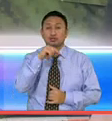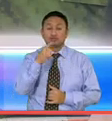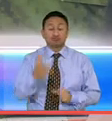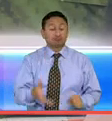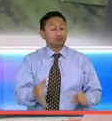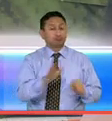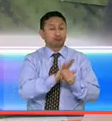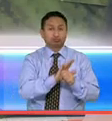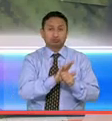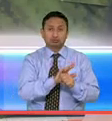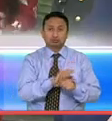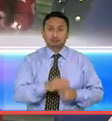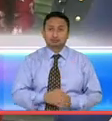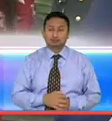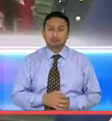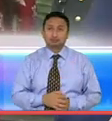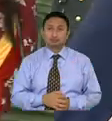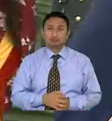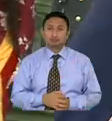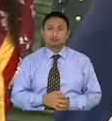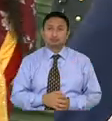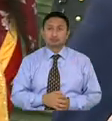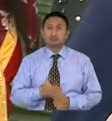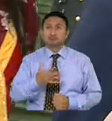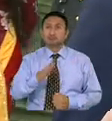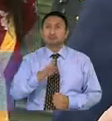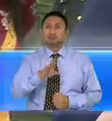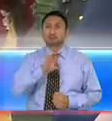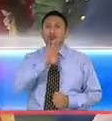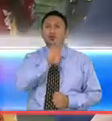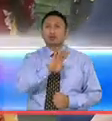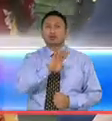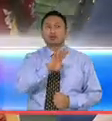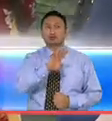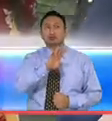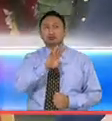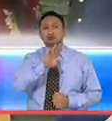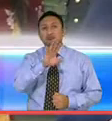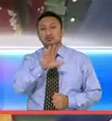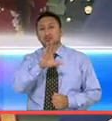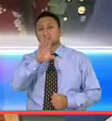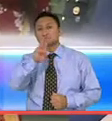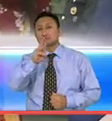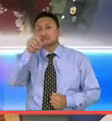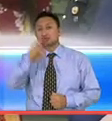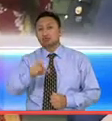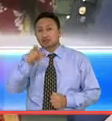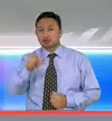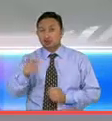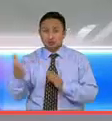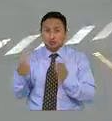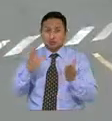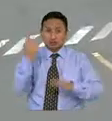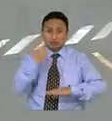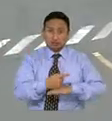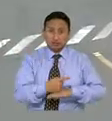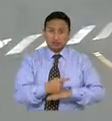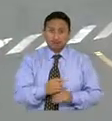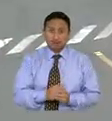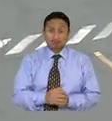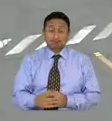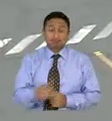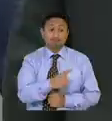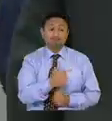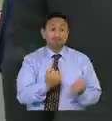máximo de su capacidad. Tenemos alrededor de 4 a 6 pacientes que lamentablemente fallecen a diario. En este marco y debido al apoyo